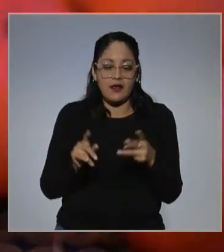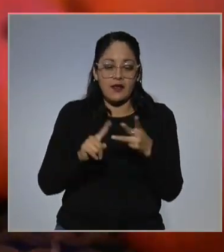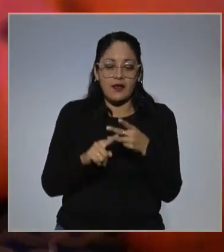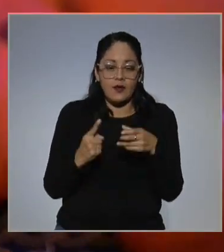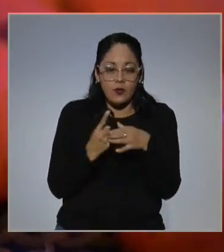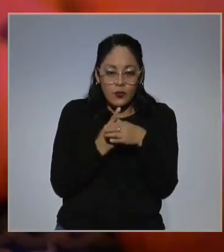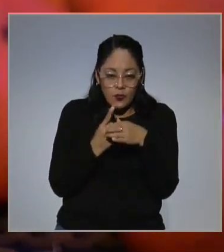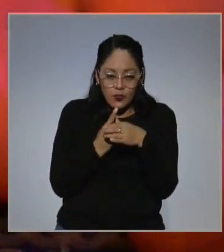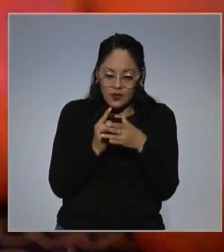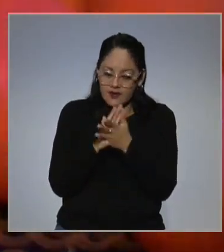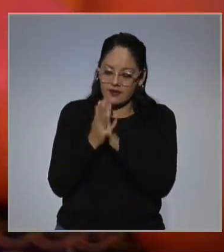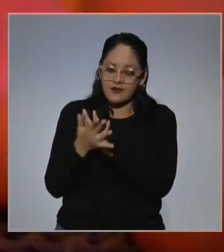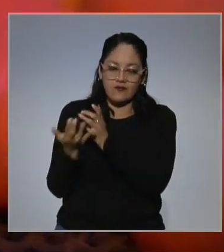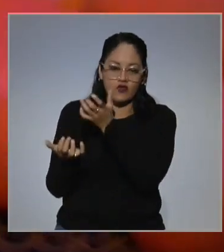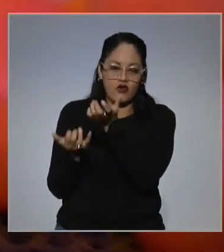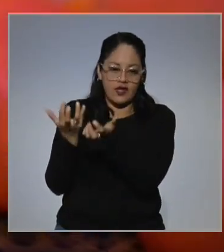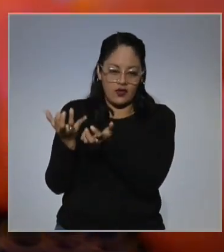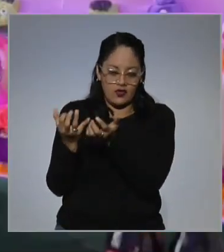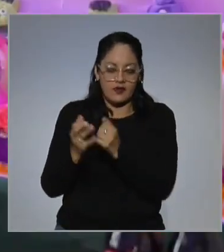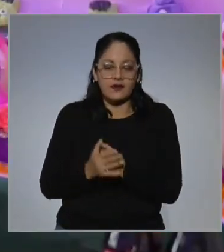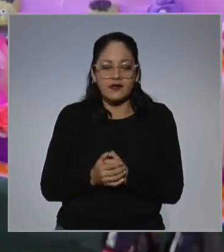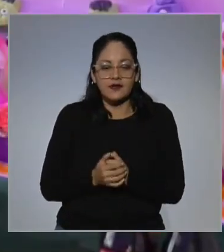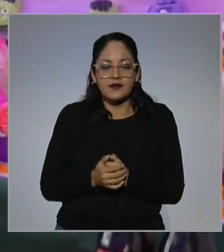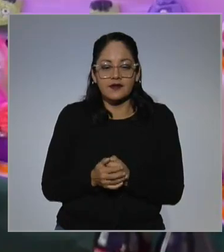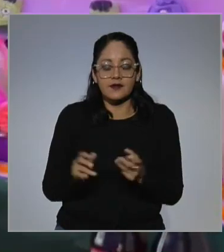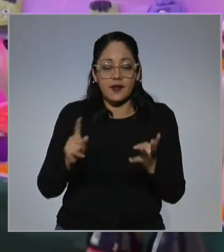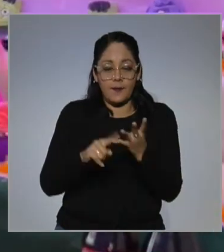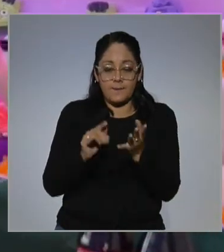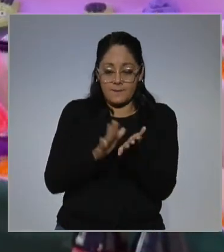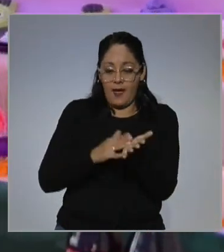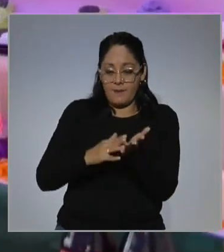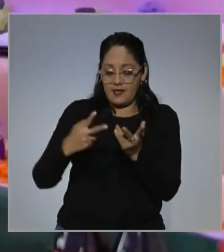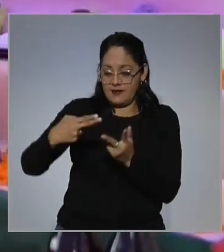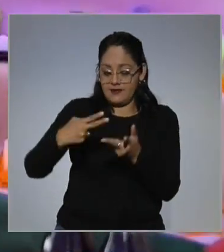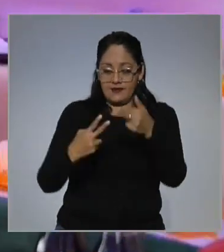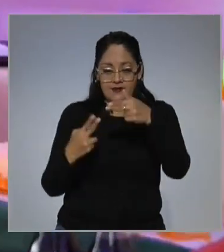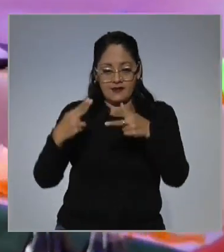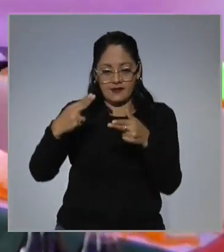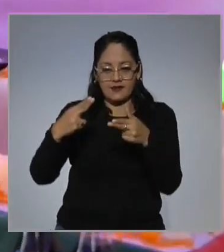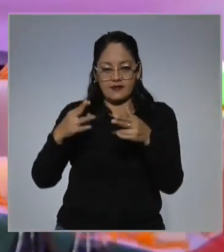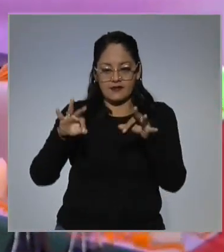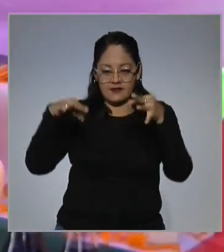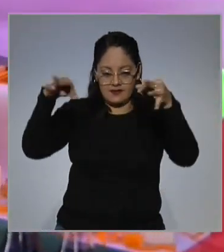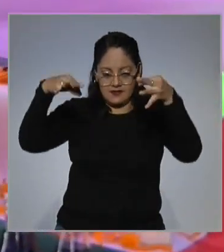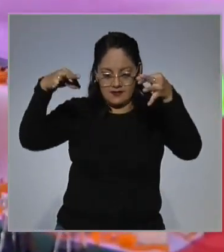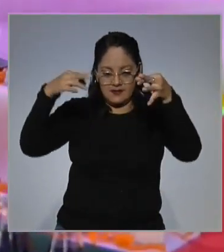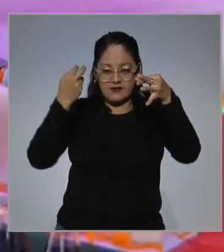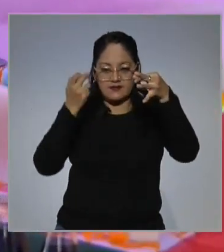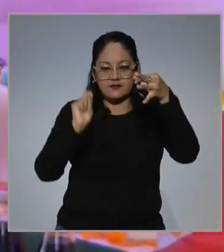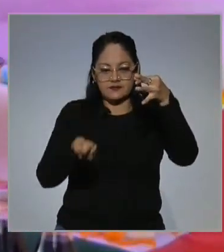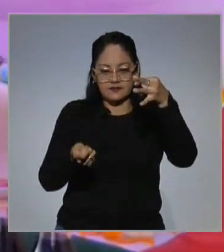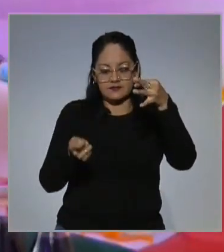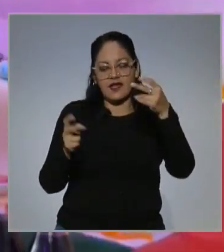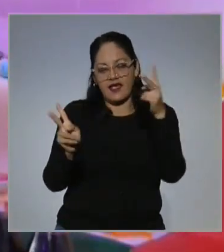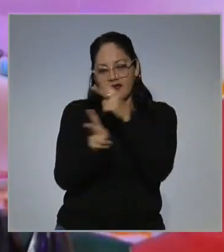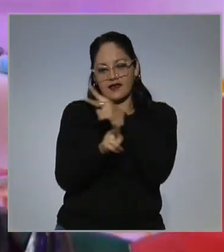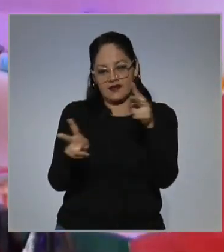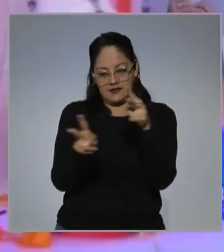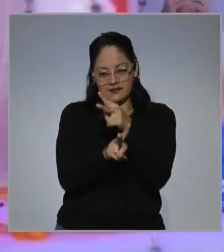velas es el fuego y el papel picado que pueden ver es el